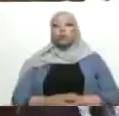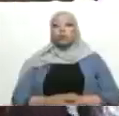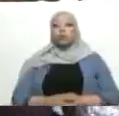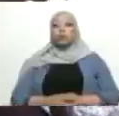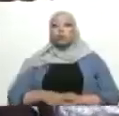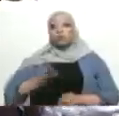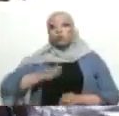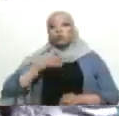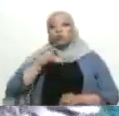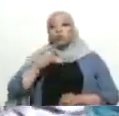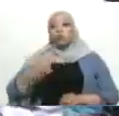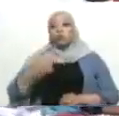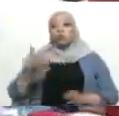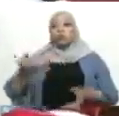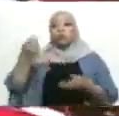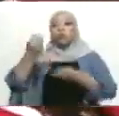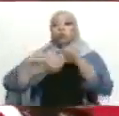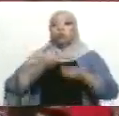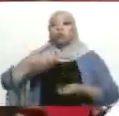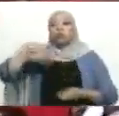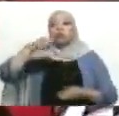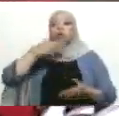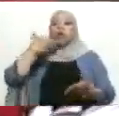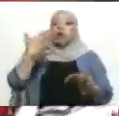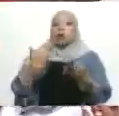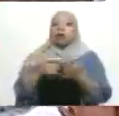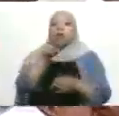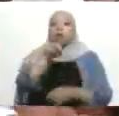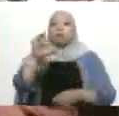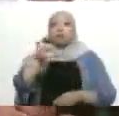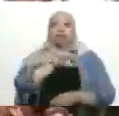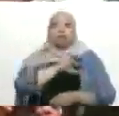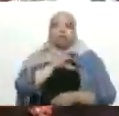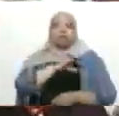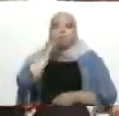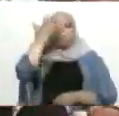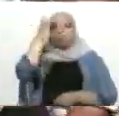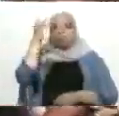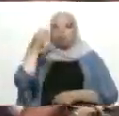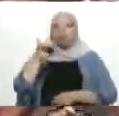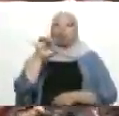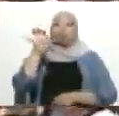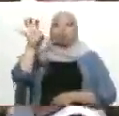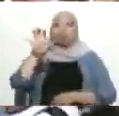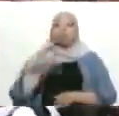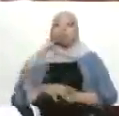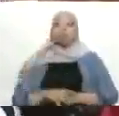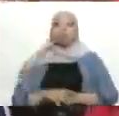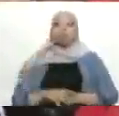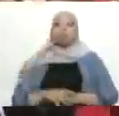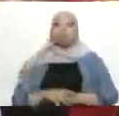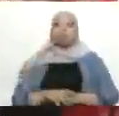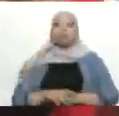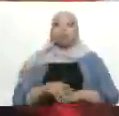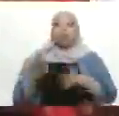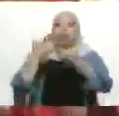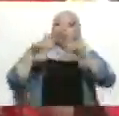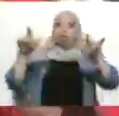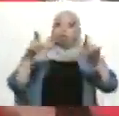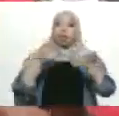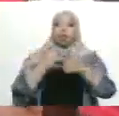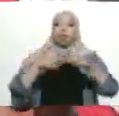yo puedo decir hoy, salvando todas las distancias, gracias al 23 de febrero, hoy tenemos patria. Tenemos patria libre,